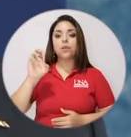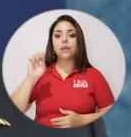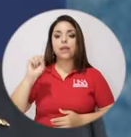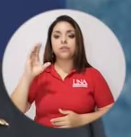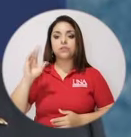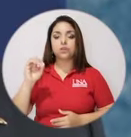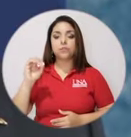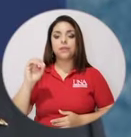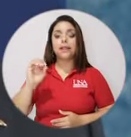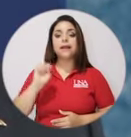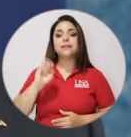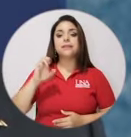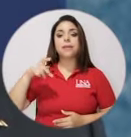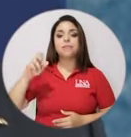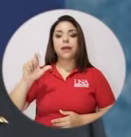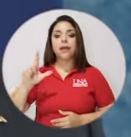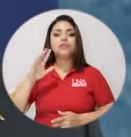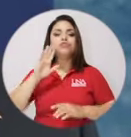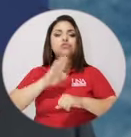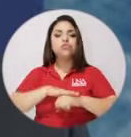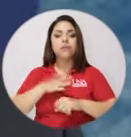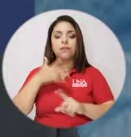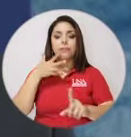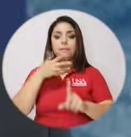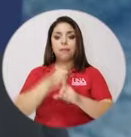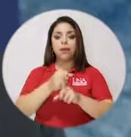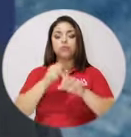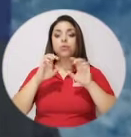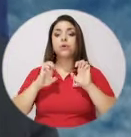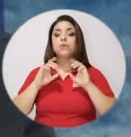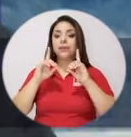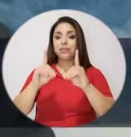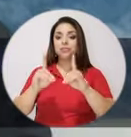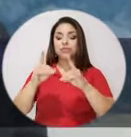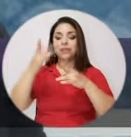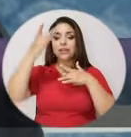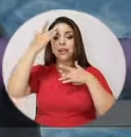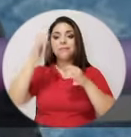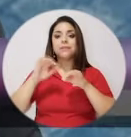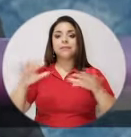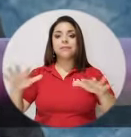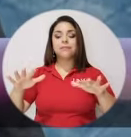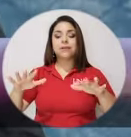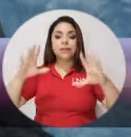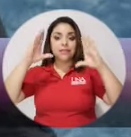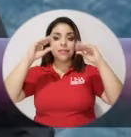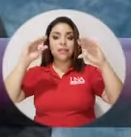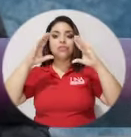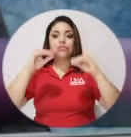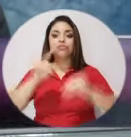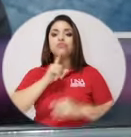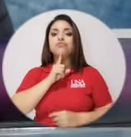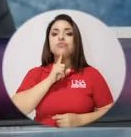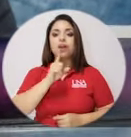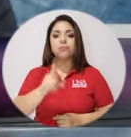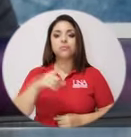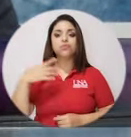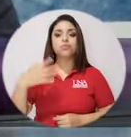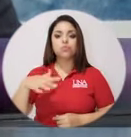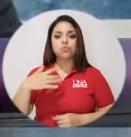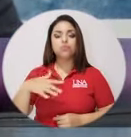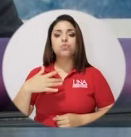la CEPAL sobre el impacto en la educación de la pandemia. Y los datos son realmente